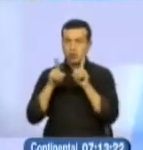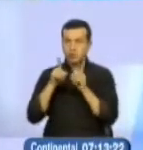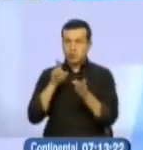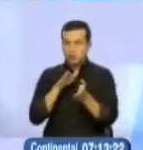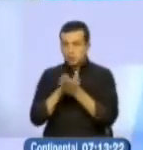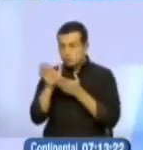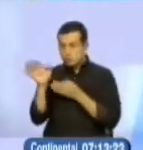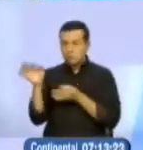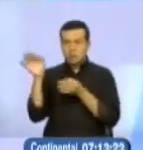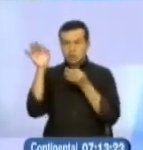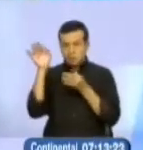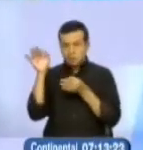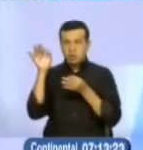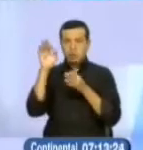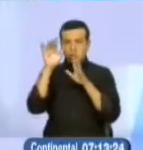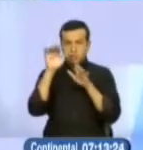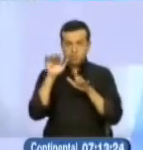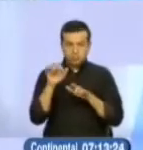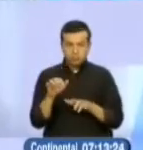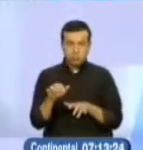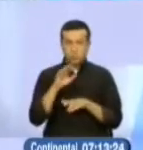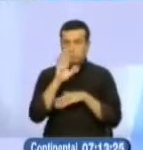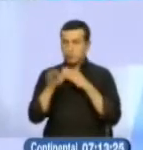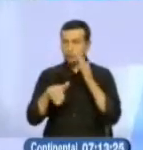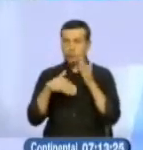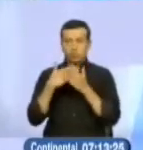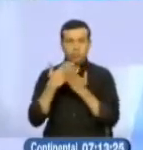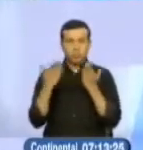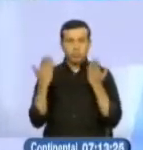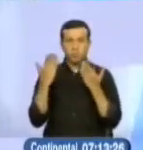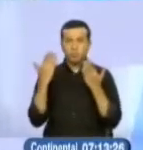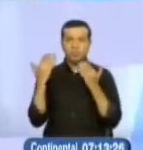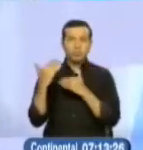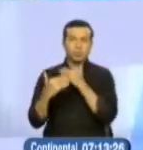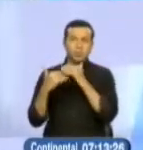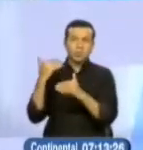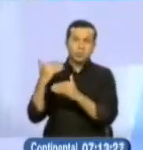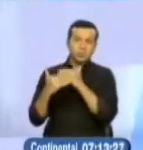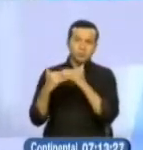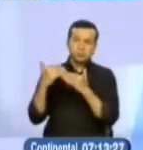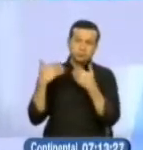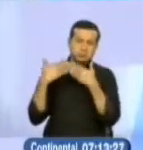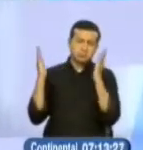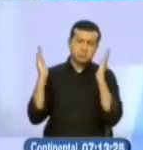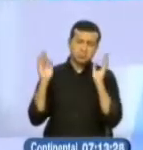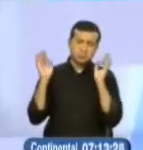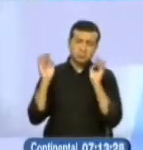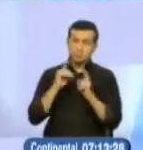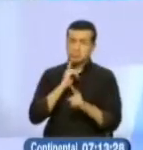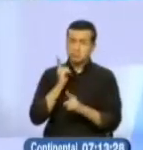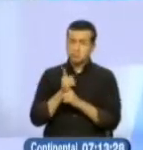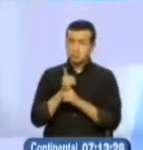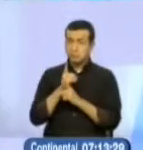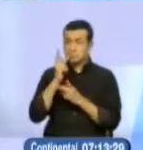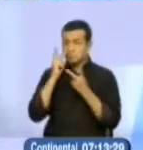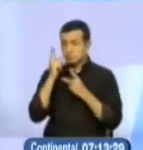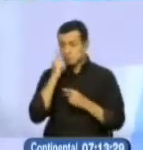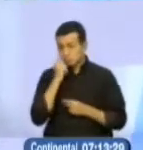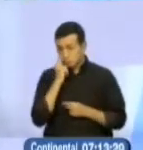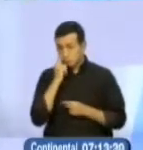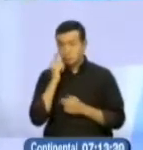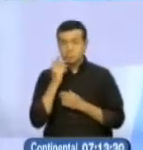la digitación de ese material el proceso estaba abierto y efectivamente estaban presentes